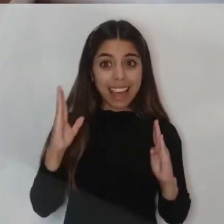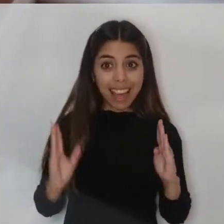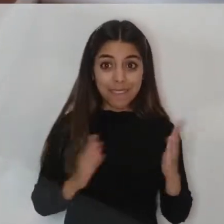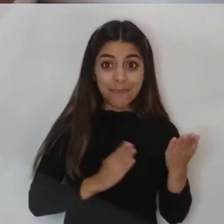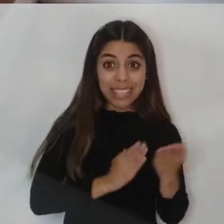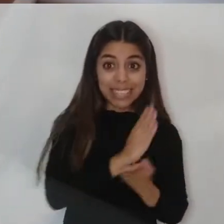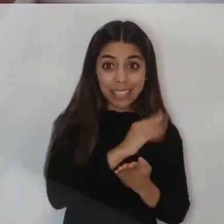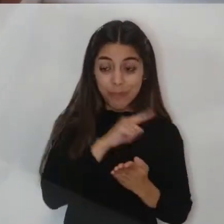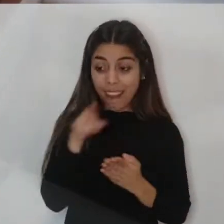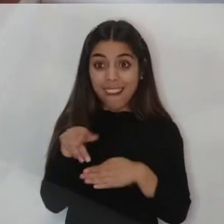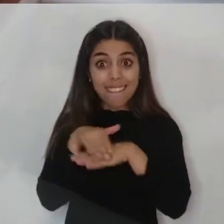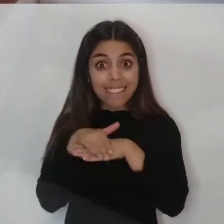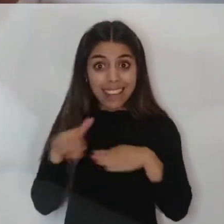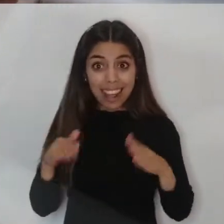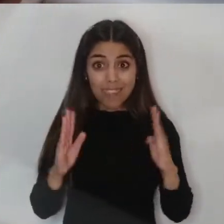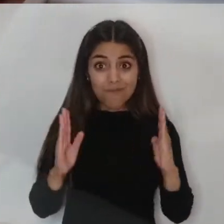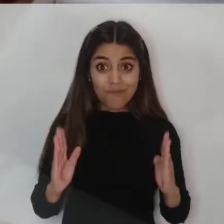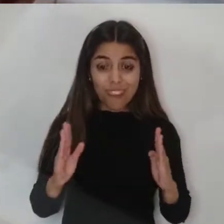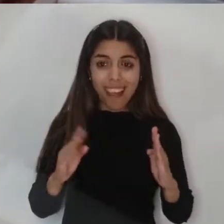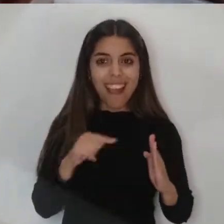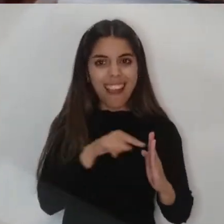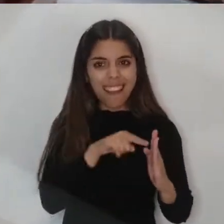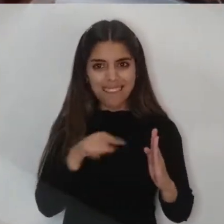Pero esta la vea, estos nuditos